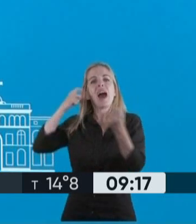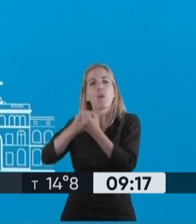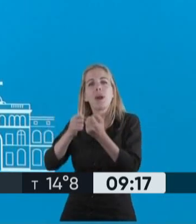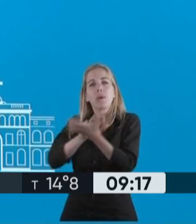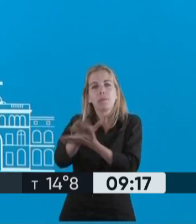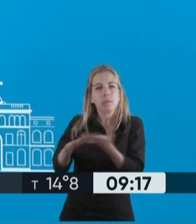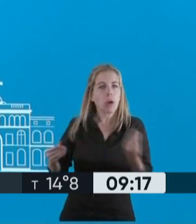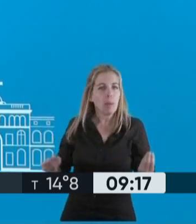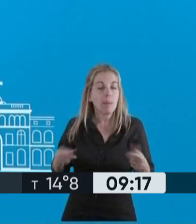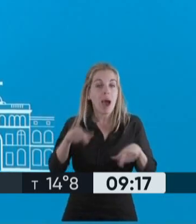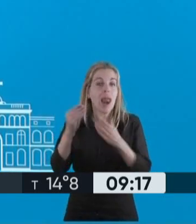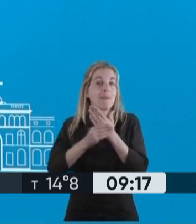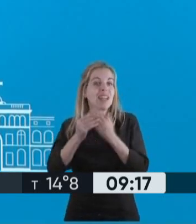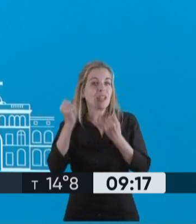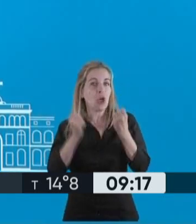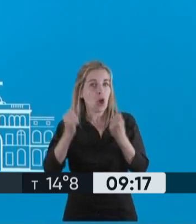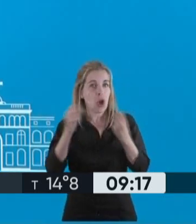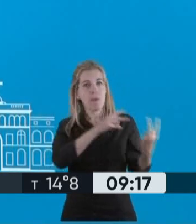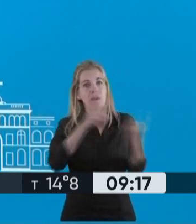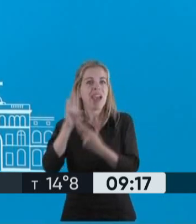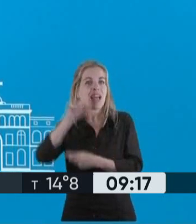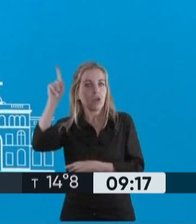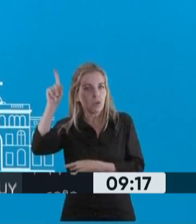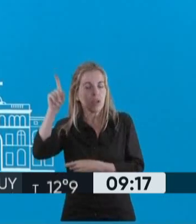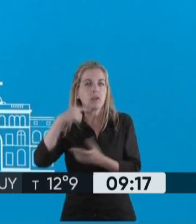este momento en Estados Unidos llevando adelante una cantidad